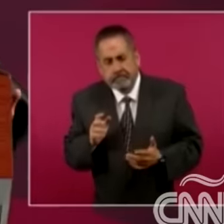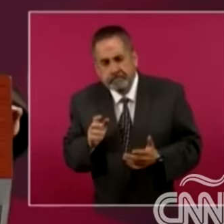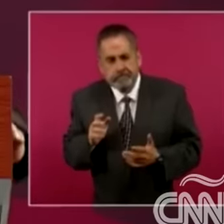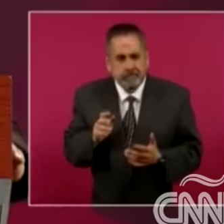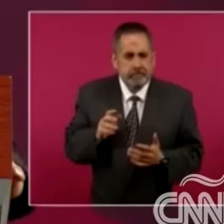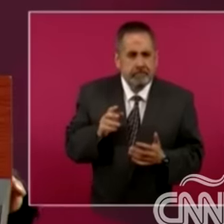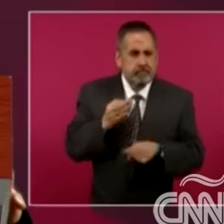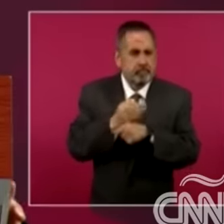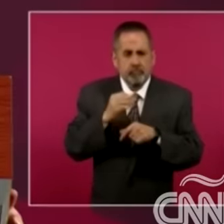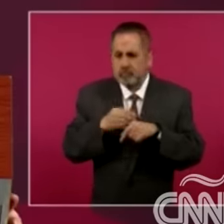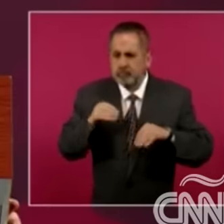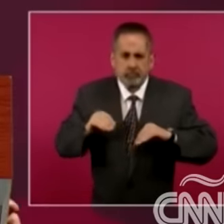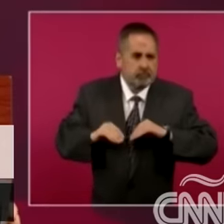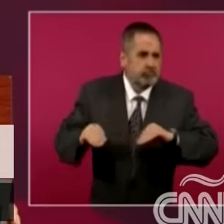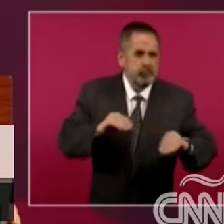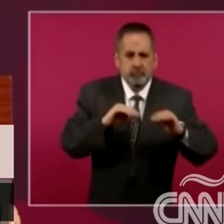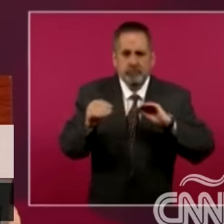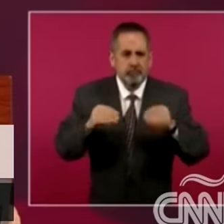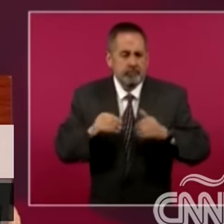un operativo